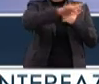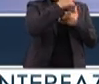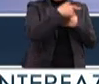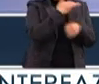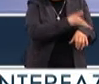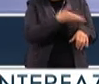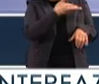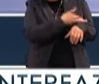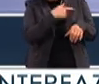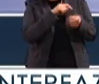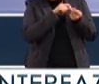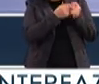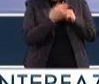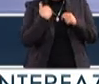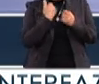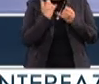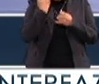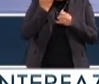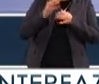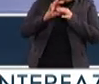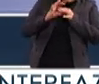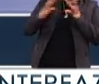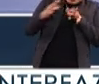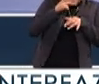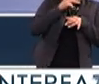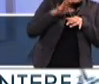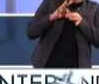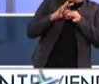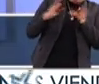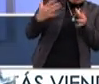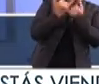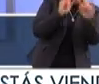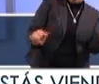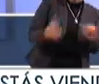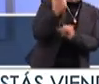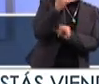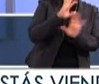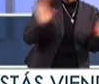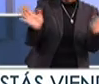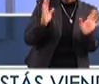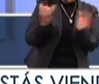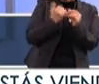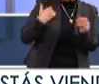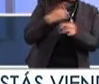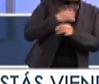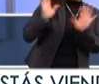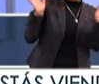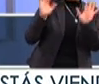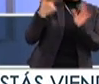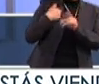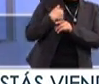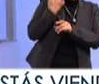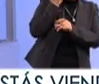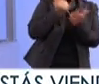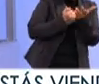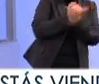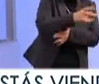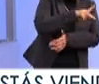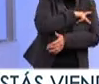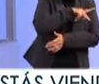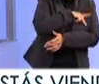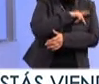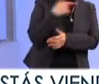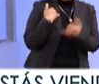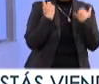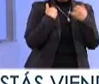ese proceso de autonomía ¿sí? no me refiero a la autonomía económica o a independencia económica sino a esa toma de decisiones una